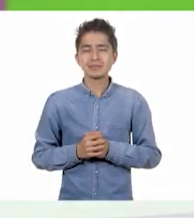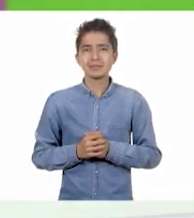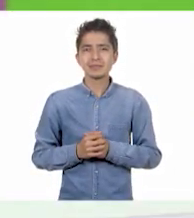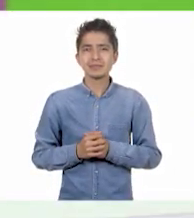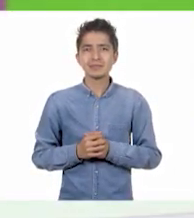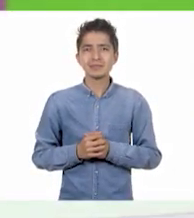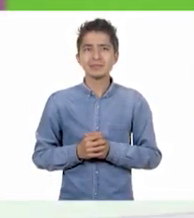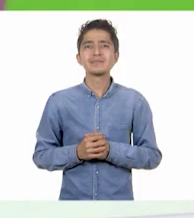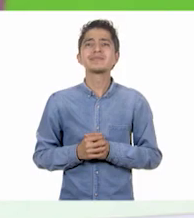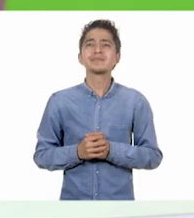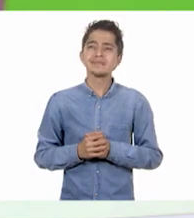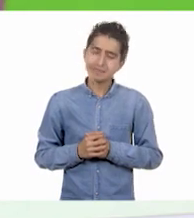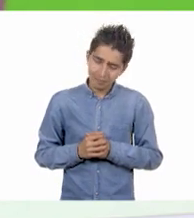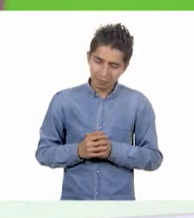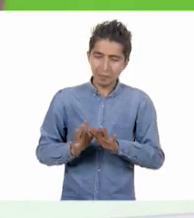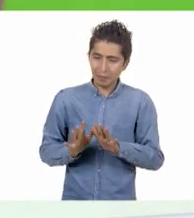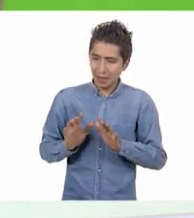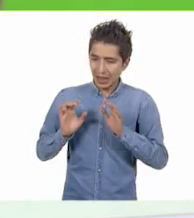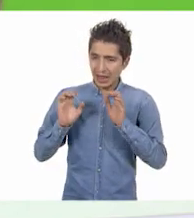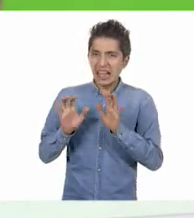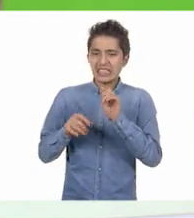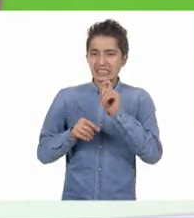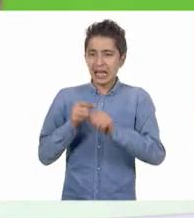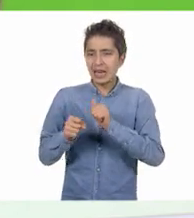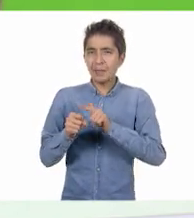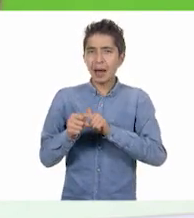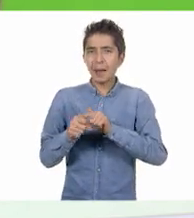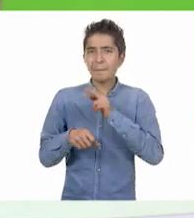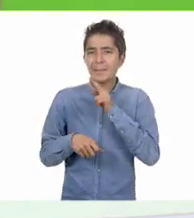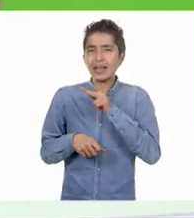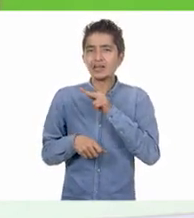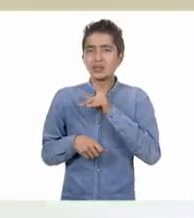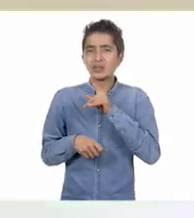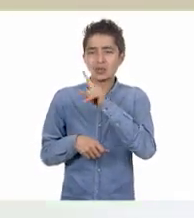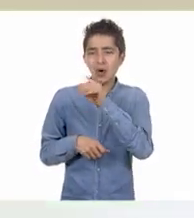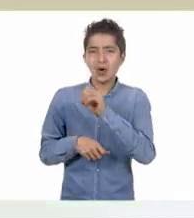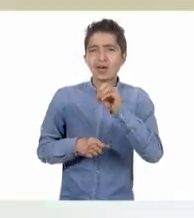Te decía que el elefante es el mejor animal del zoológico.